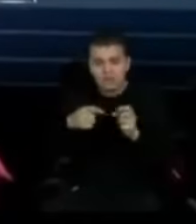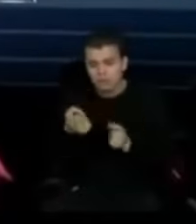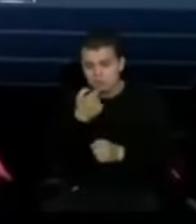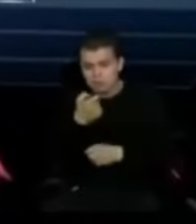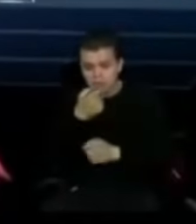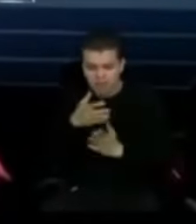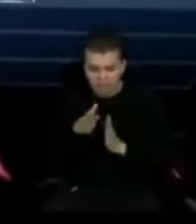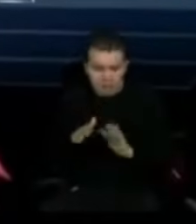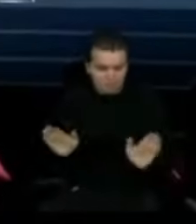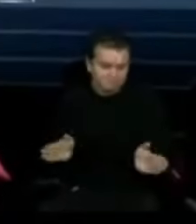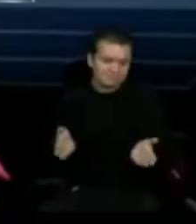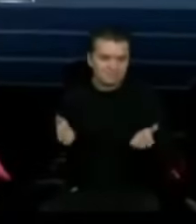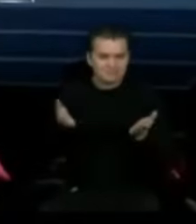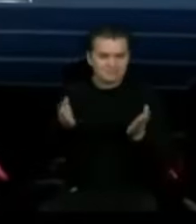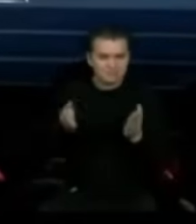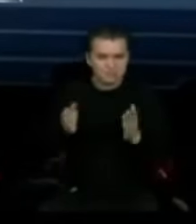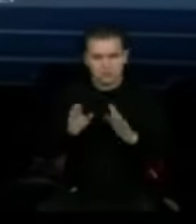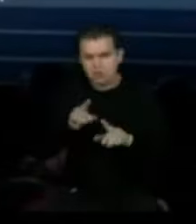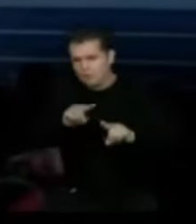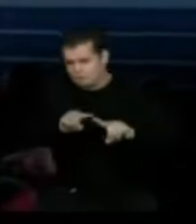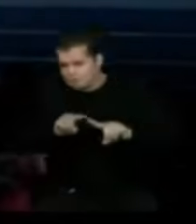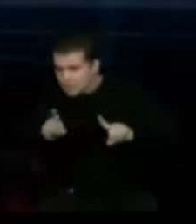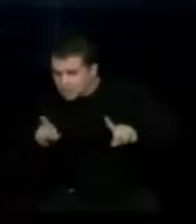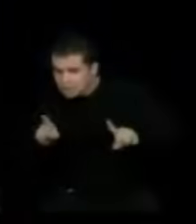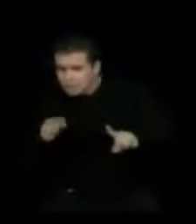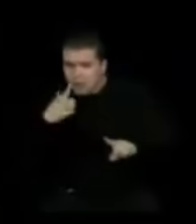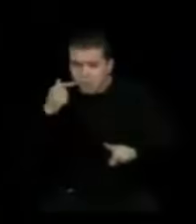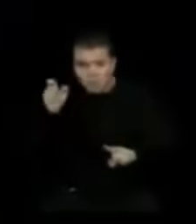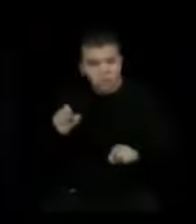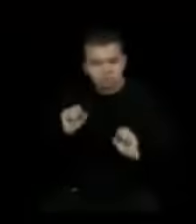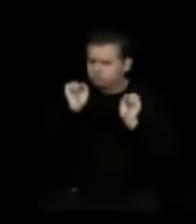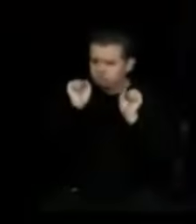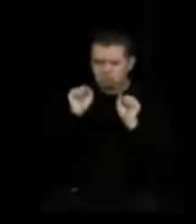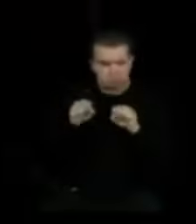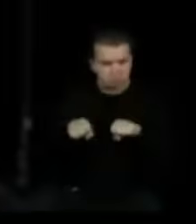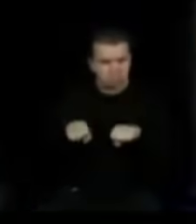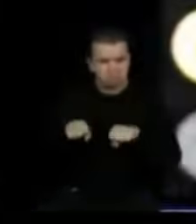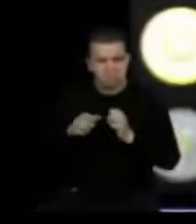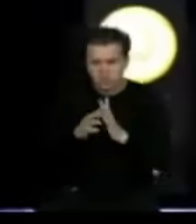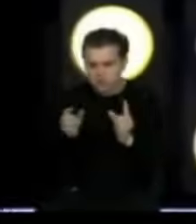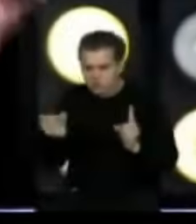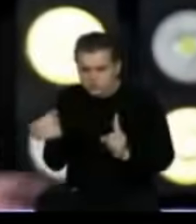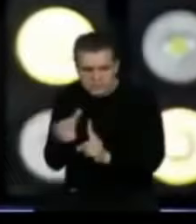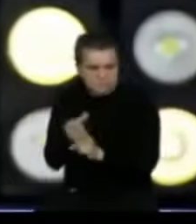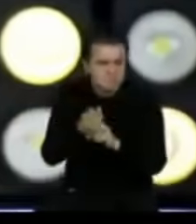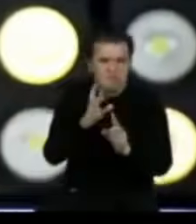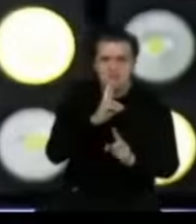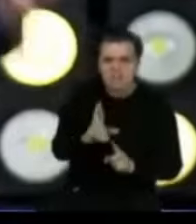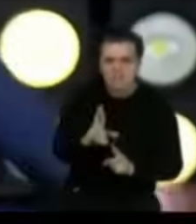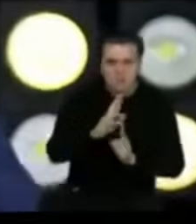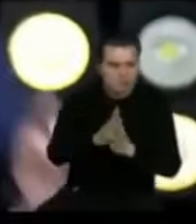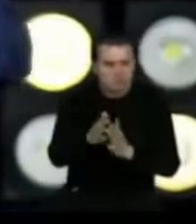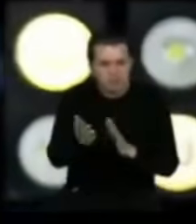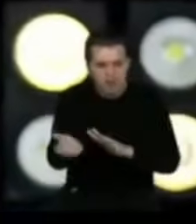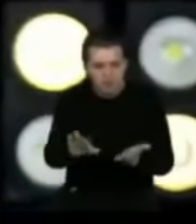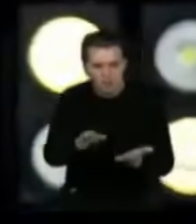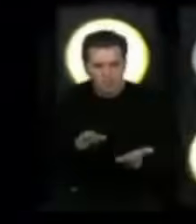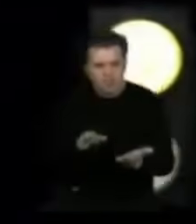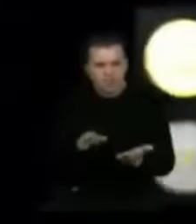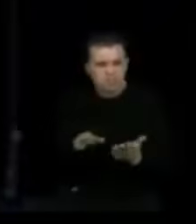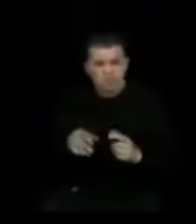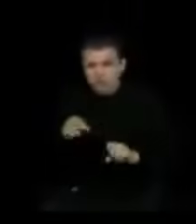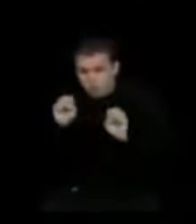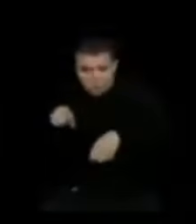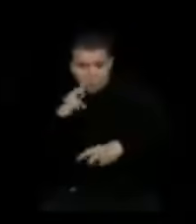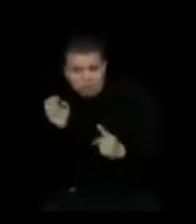se mejoran, por así decirlo. Pero la humanidad no ha podido encontrarle la respuesta a la muerte.